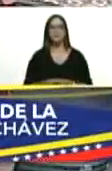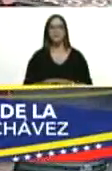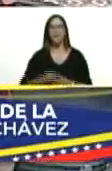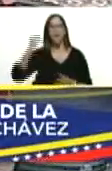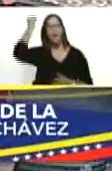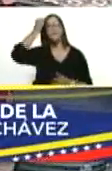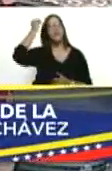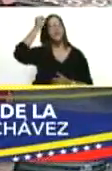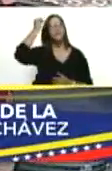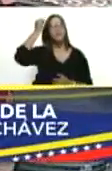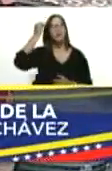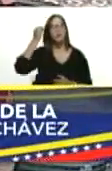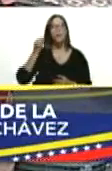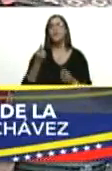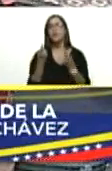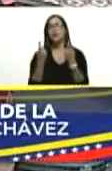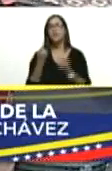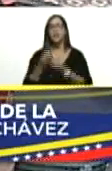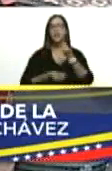Pensemos en lo que está por hacer,